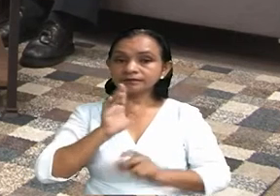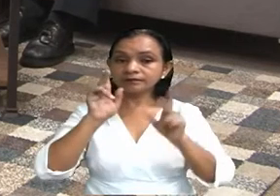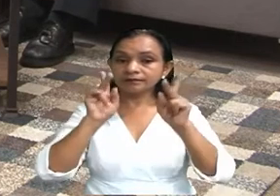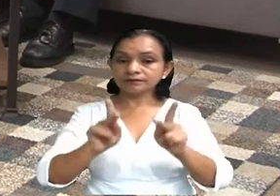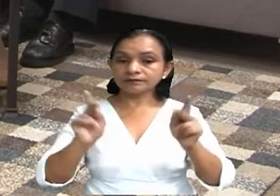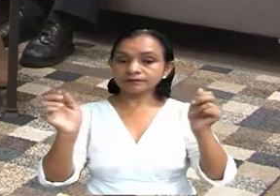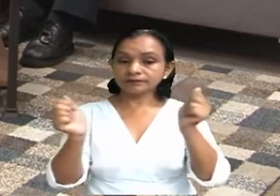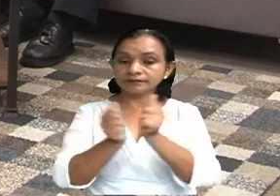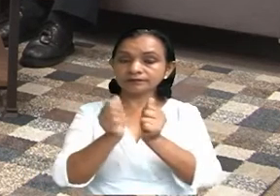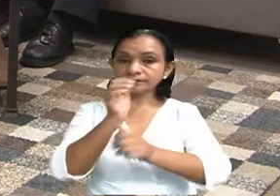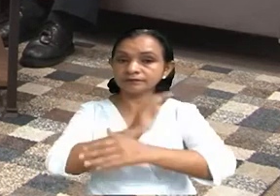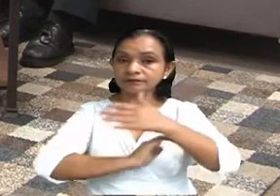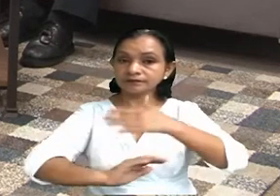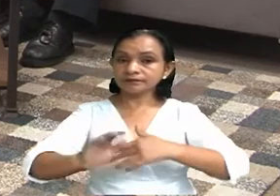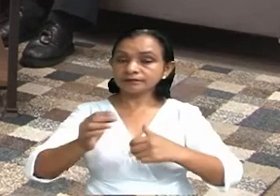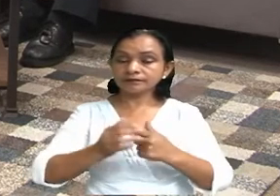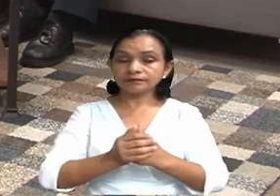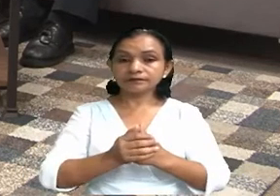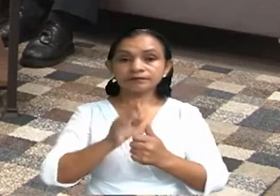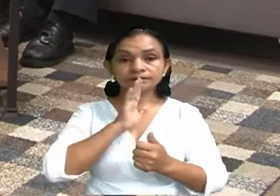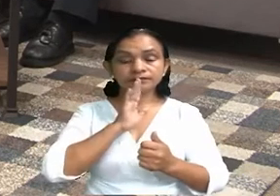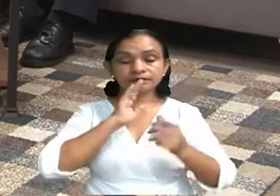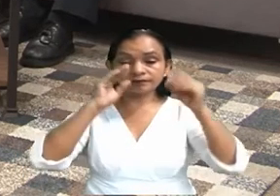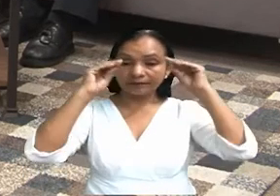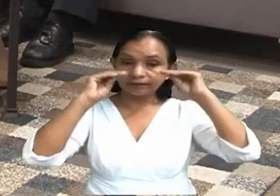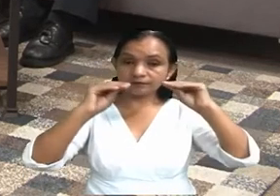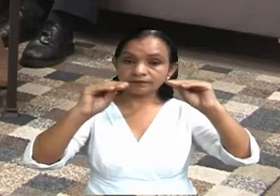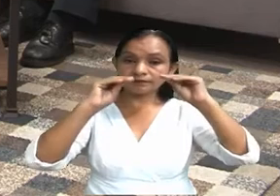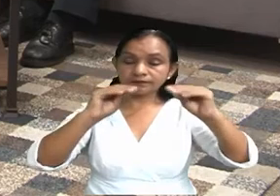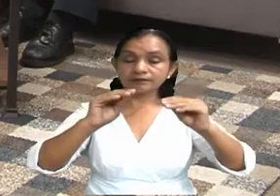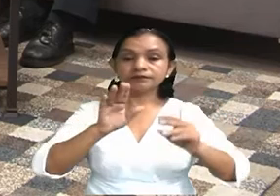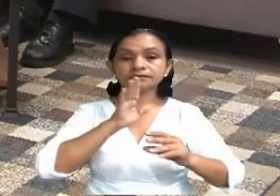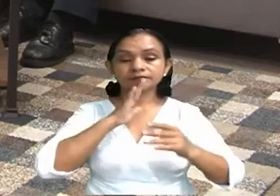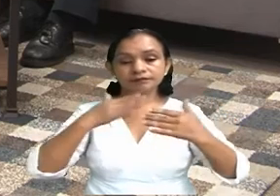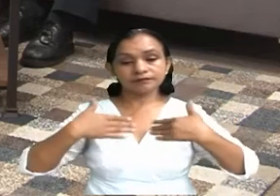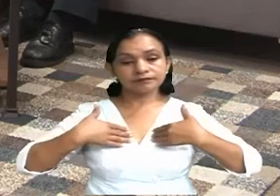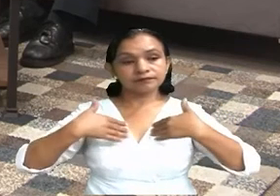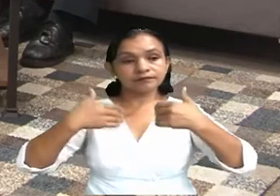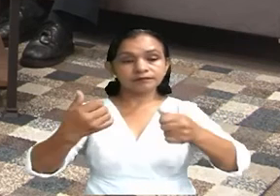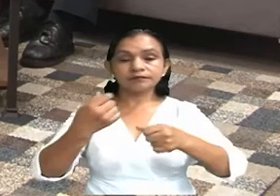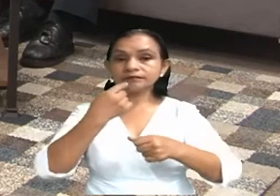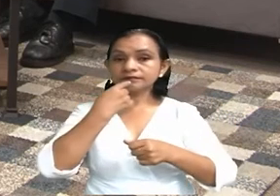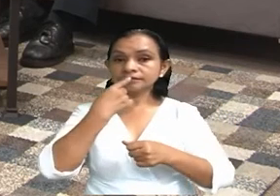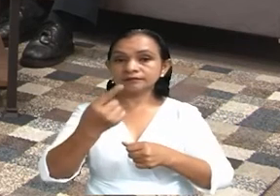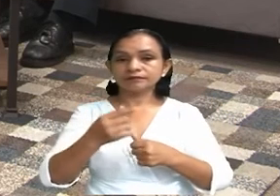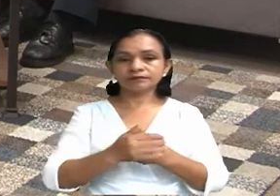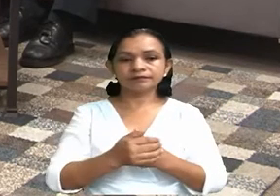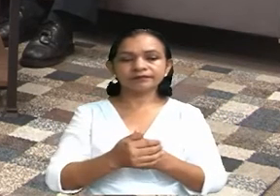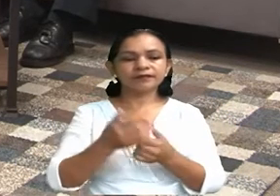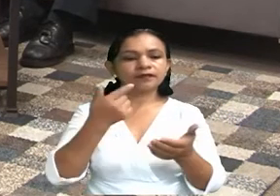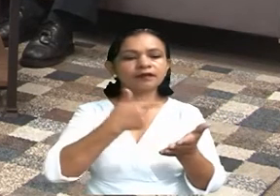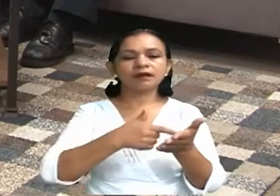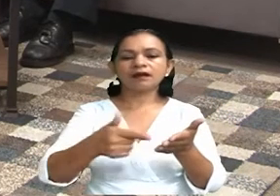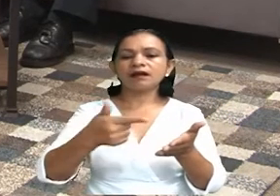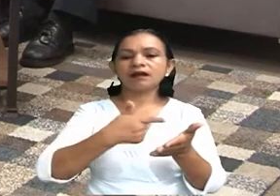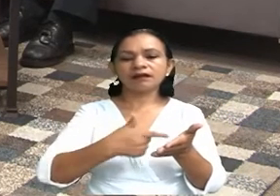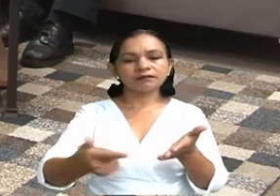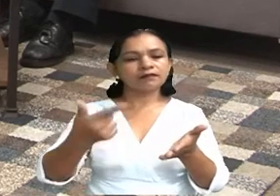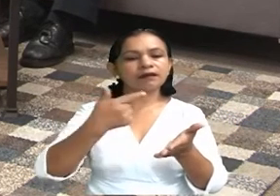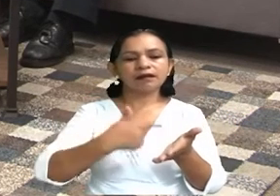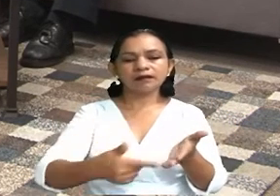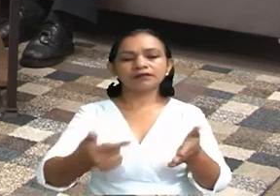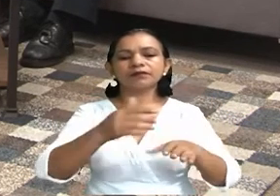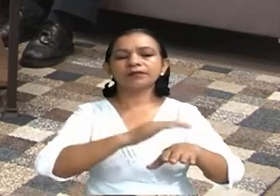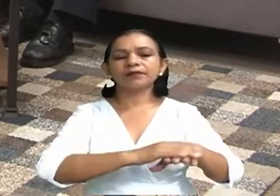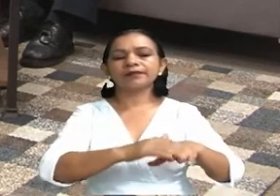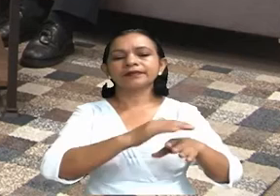con discapacidad, cuando se hablaba de la educación, cuando se hablaba de la salud, se decía el gasto social, ¿verdad? Como